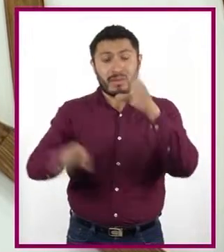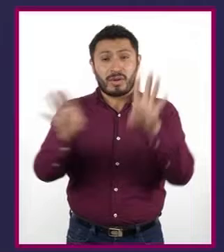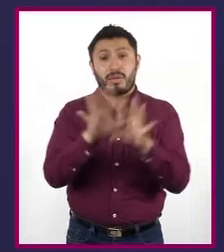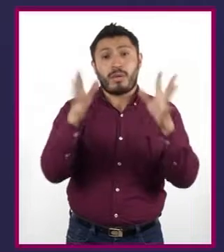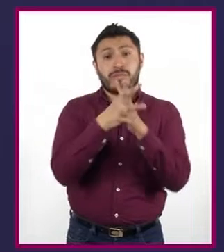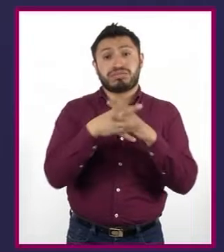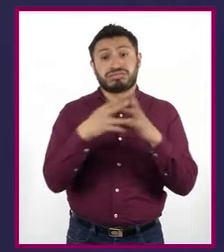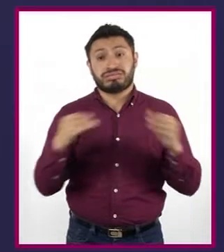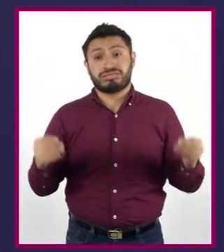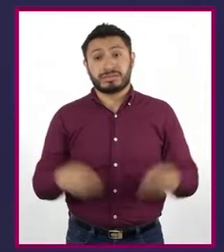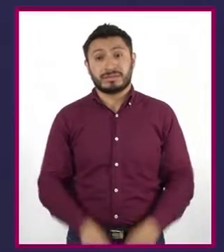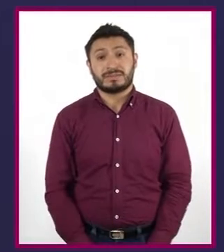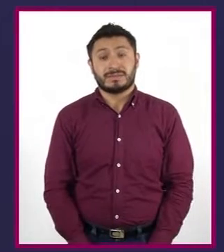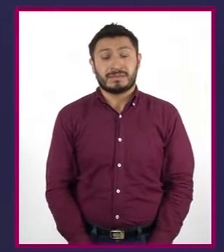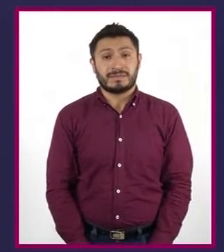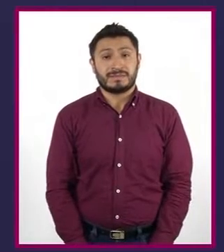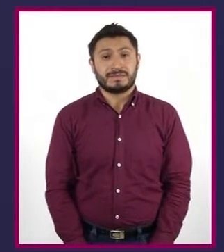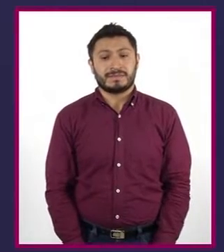encarecerían.